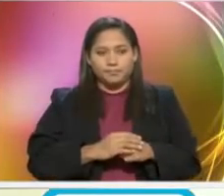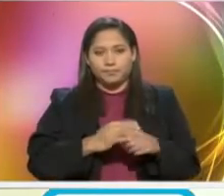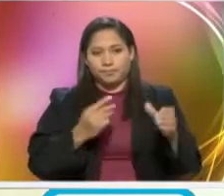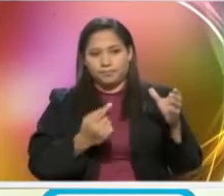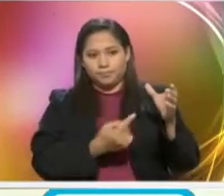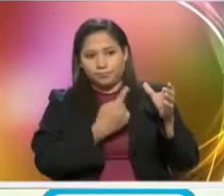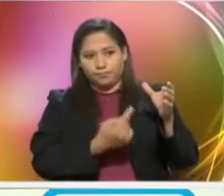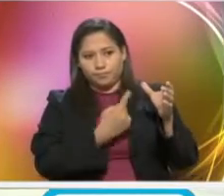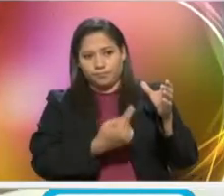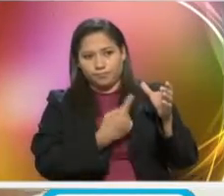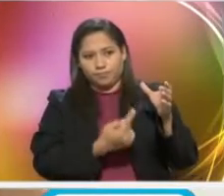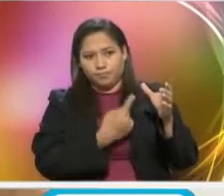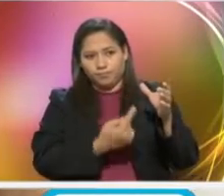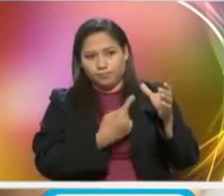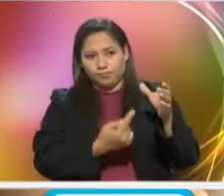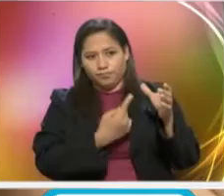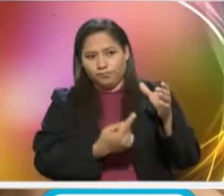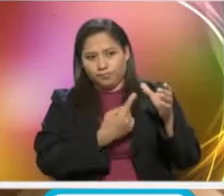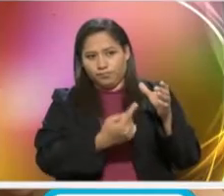oye.